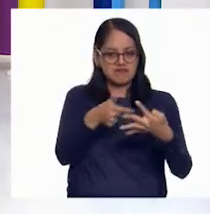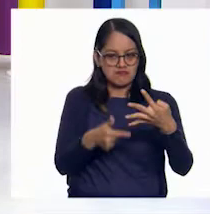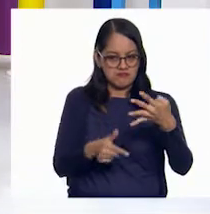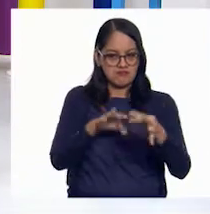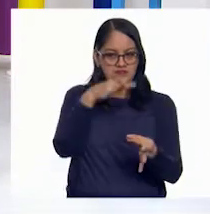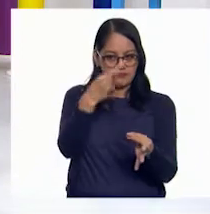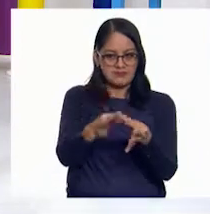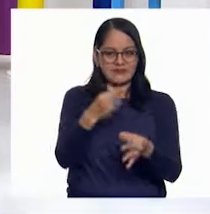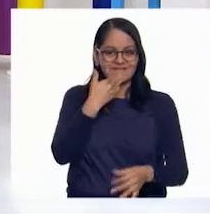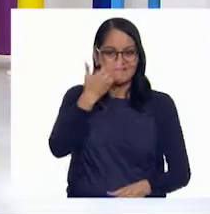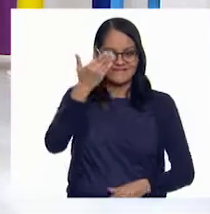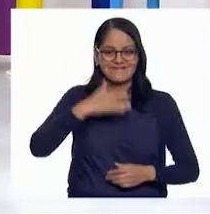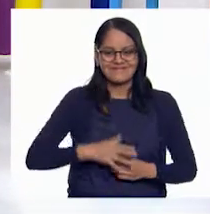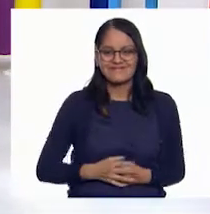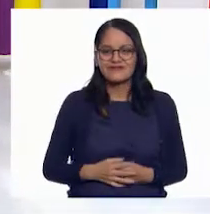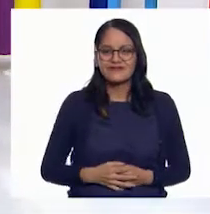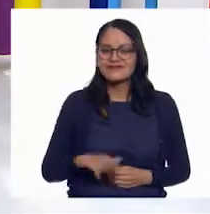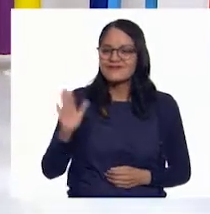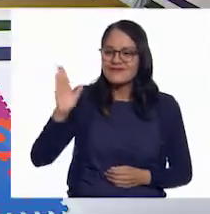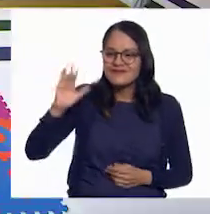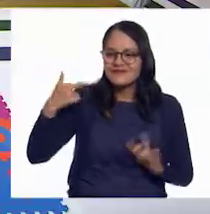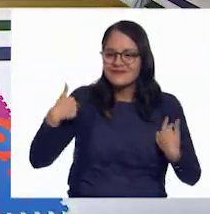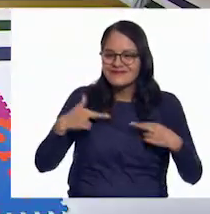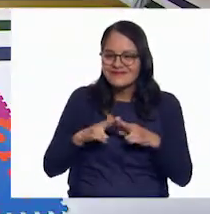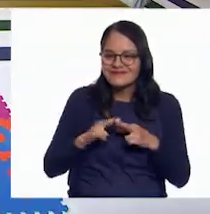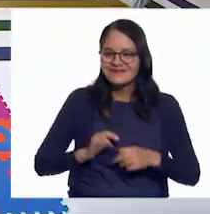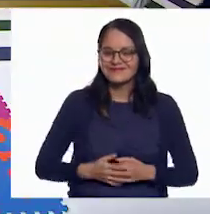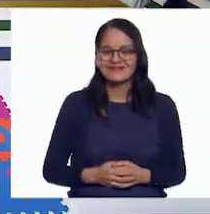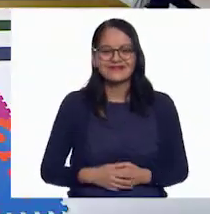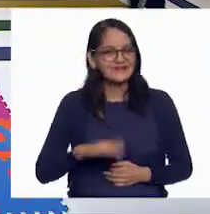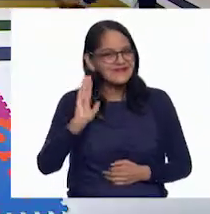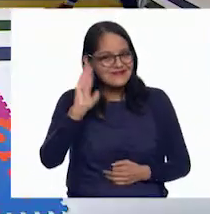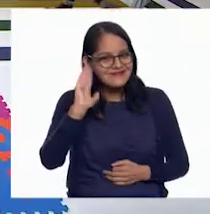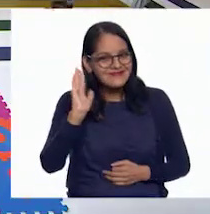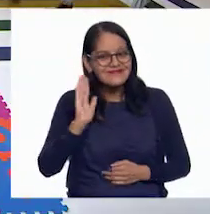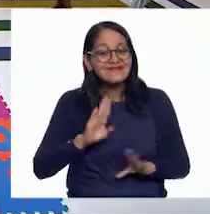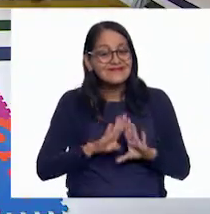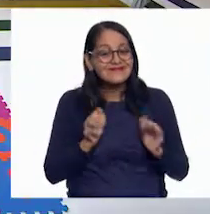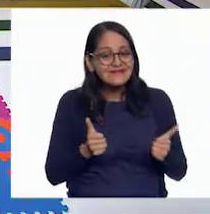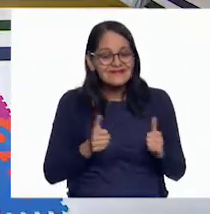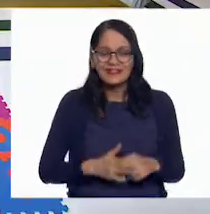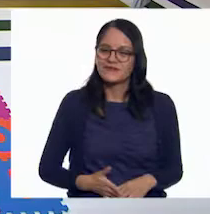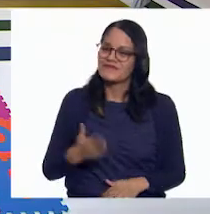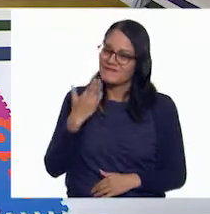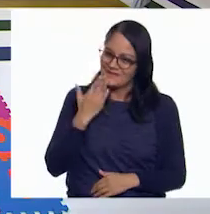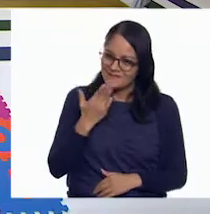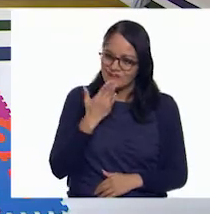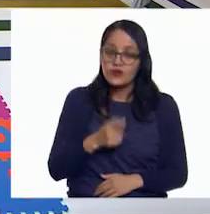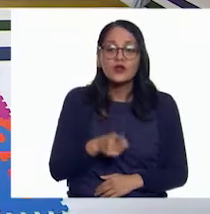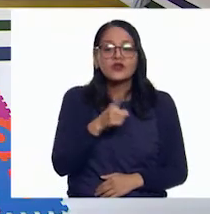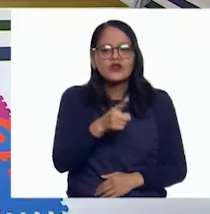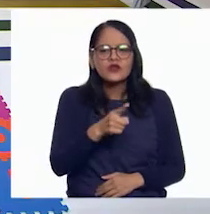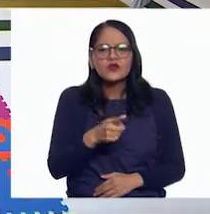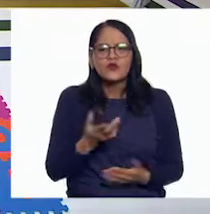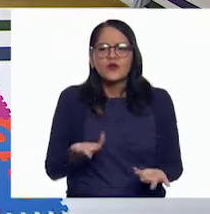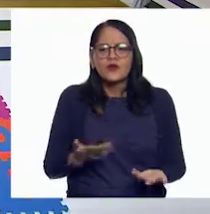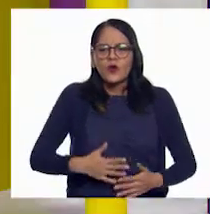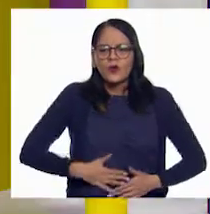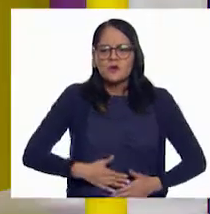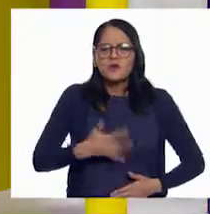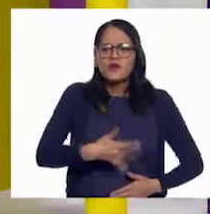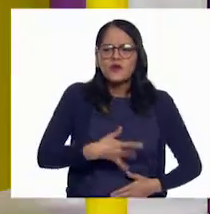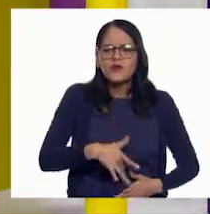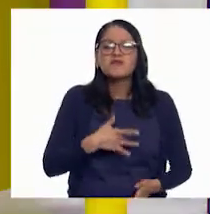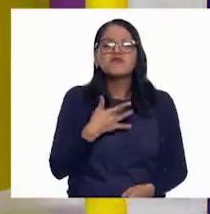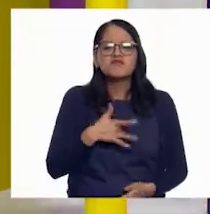correctamente? ¿Eh? ¡Hola, maestra Lucerito! ¡Hola, Ale! ¿Cómo estás? ¡Muy bien! ¿Cómo seguiste de tu dolor de estómago?